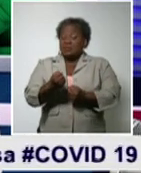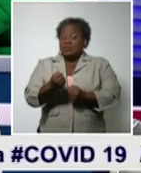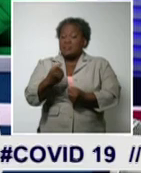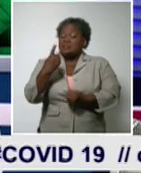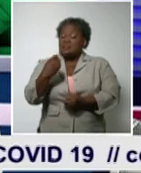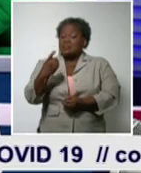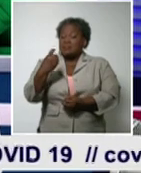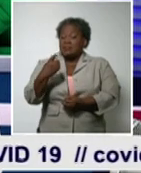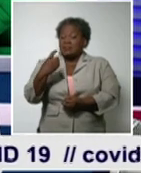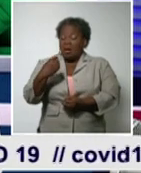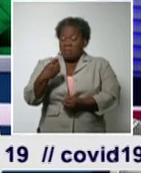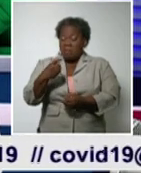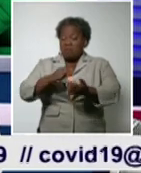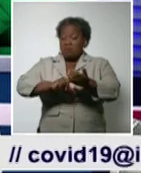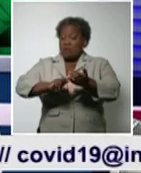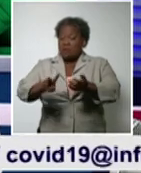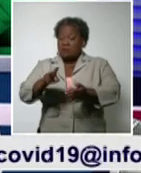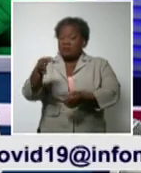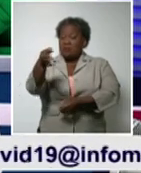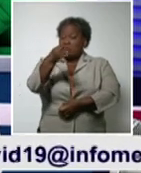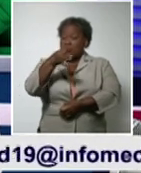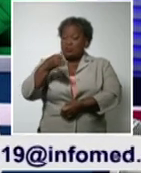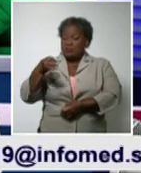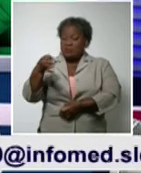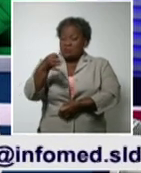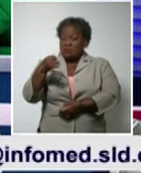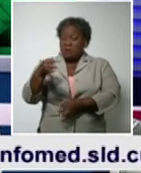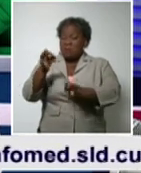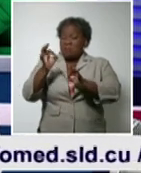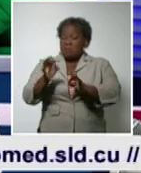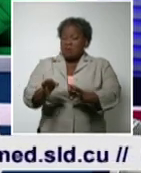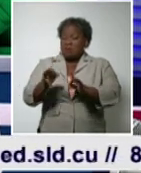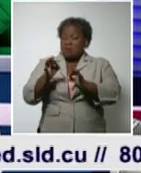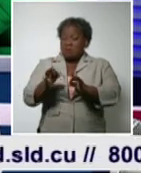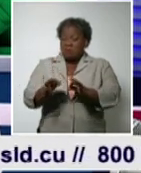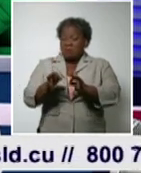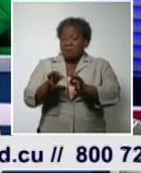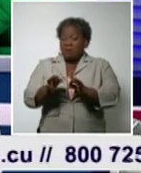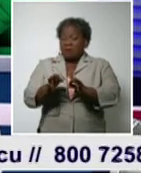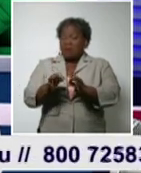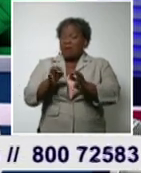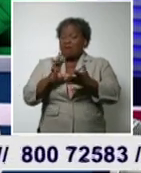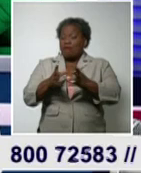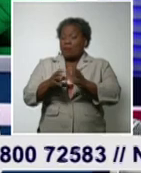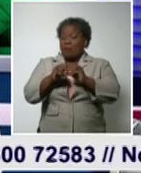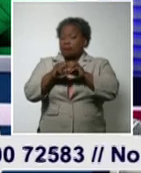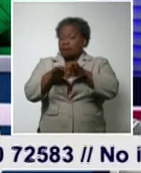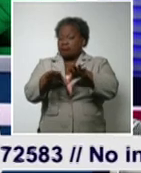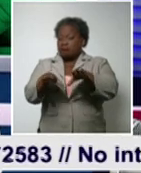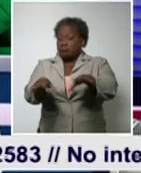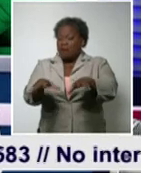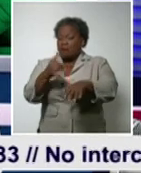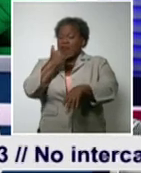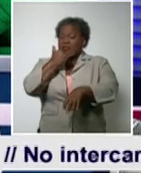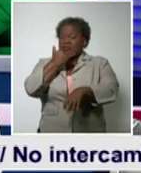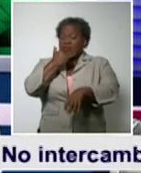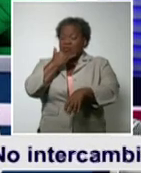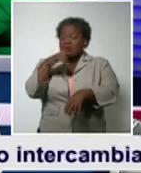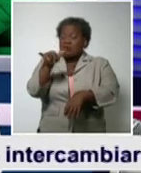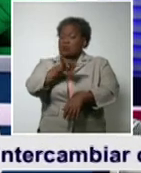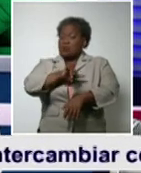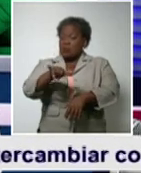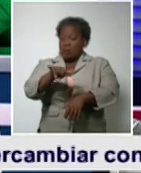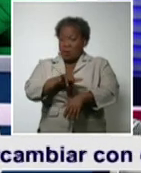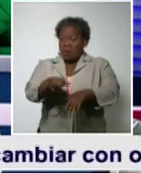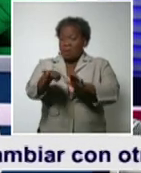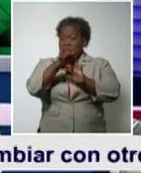misma forma en que van incrementando su transmisión, su tasa de incidencia, pues las medidas pues